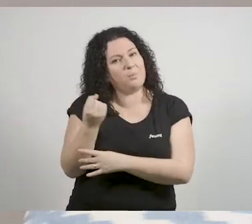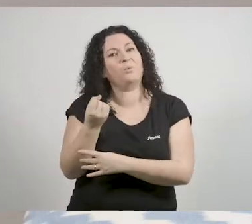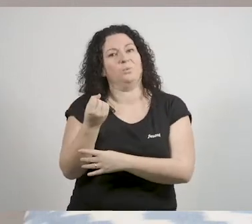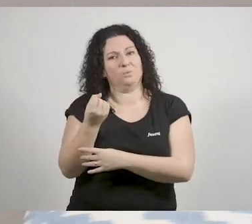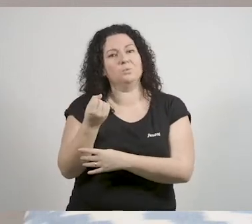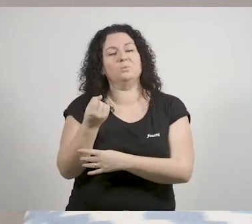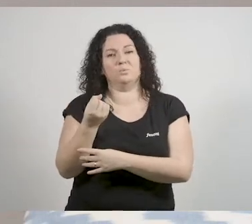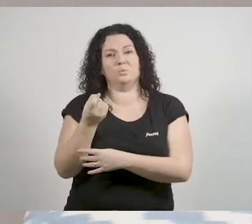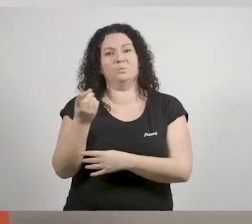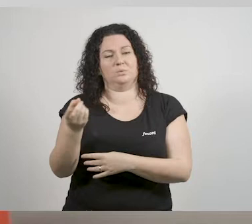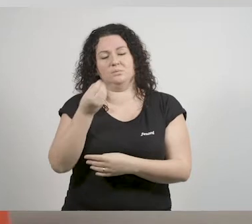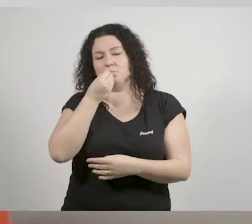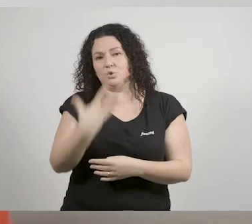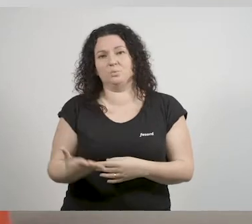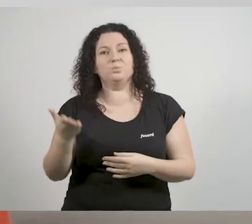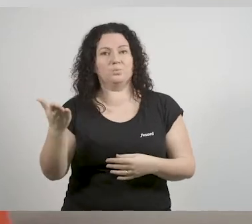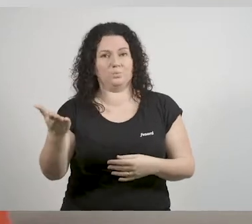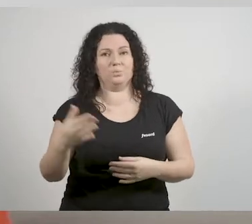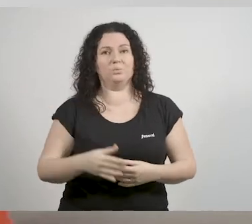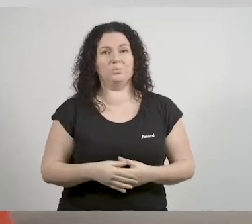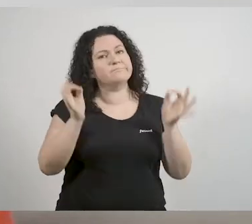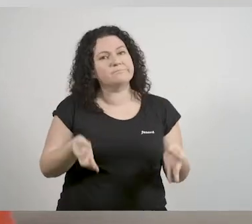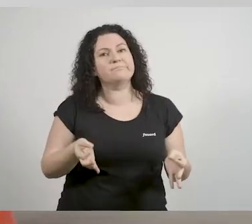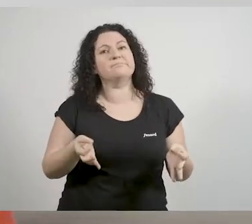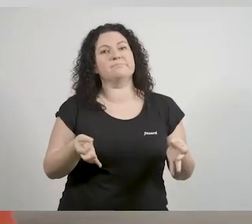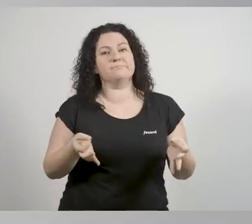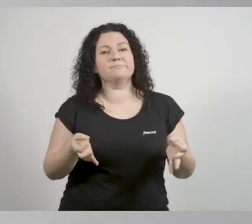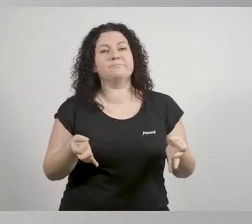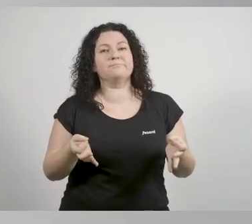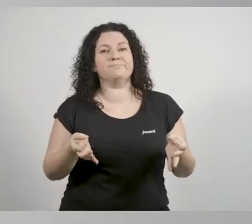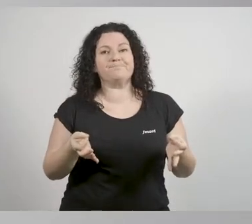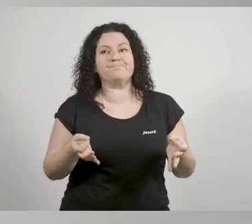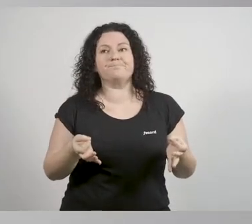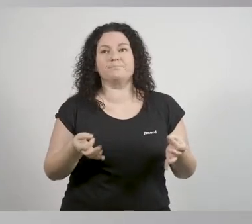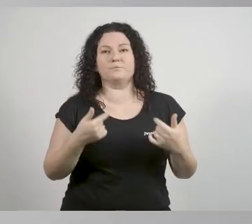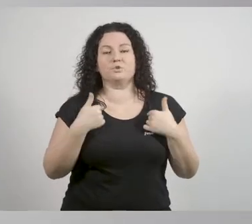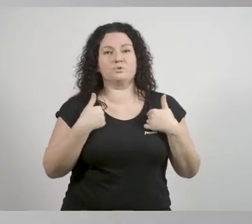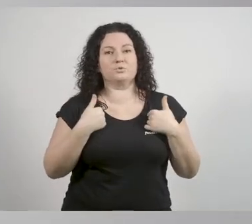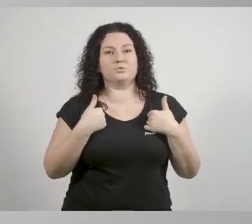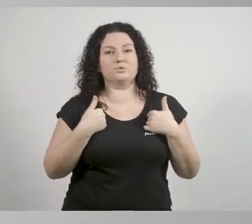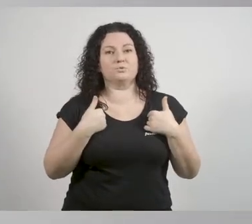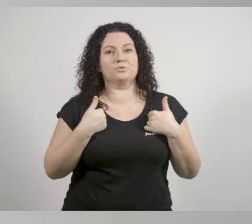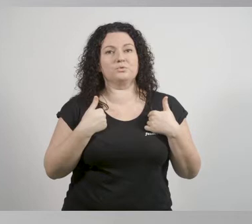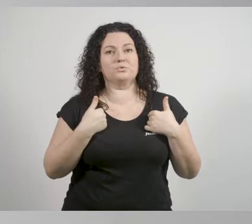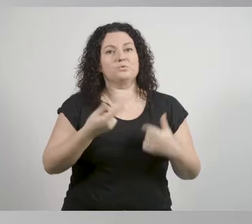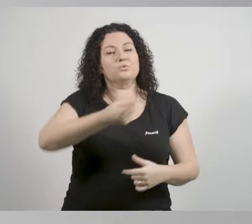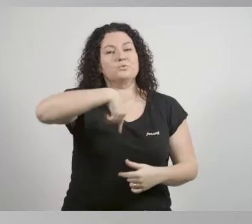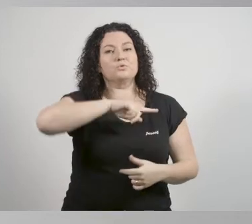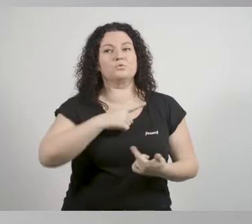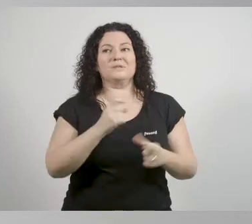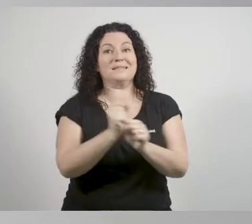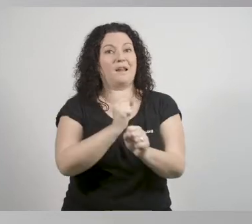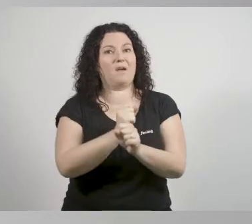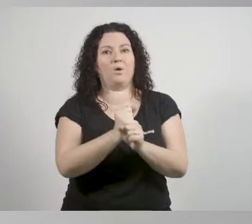siempre gente a mi lado que está dispuesta a ayudarme en lo que haga falta. Sí que es cierto que valoramos